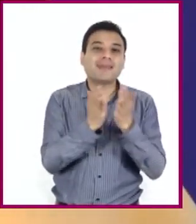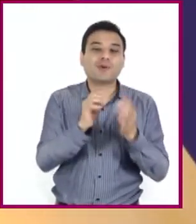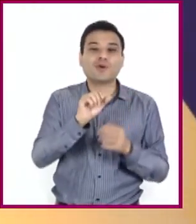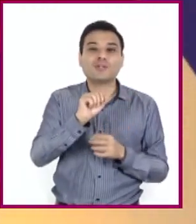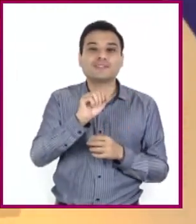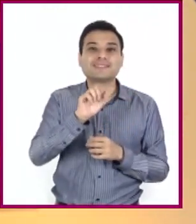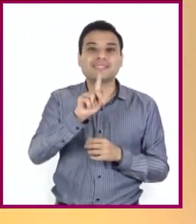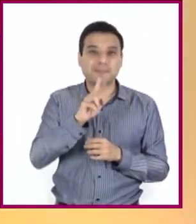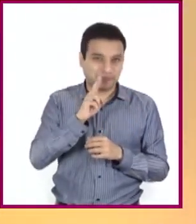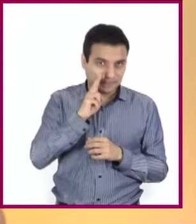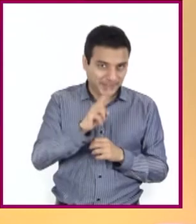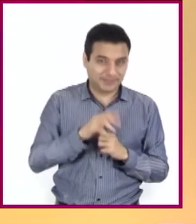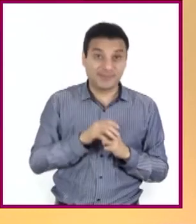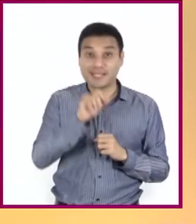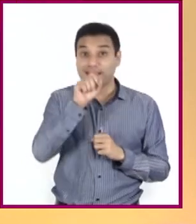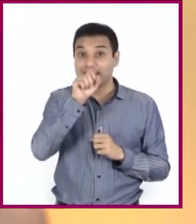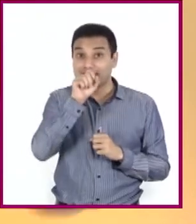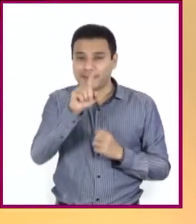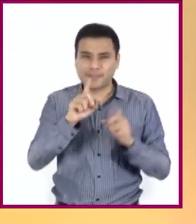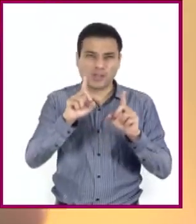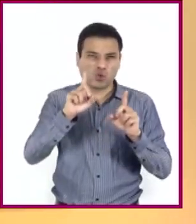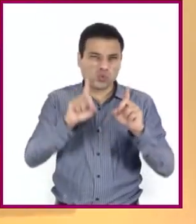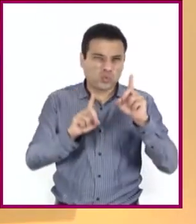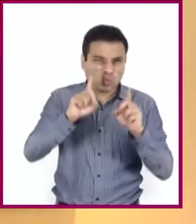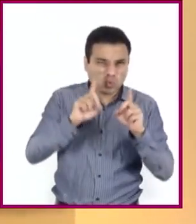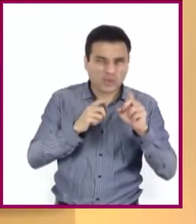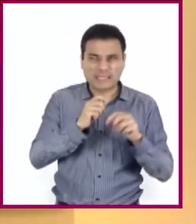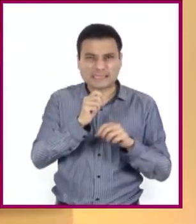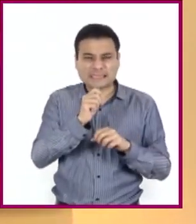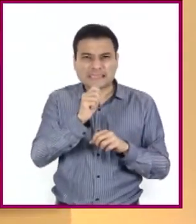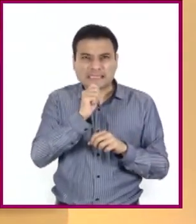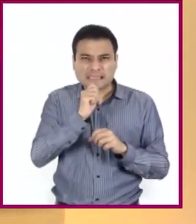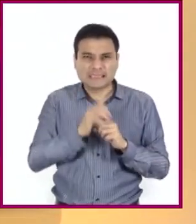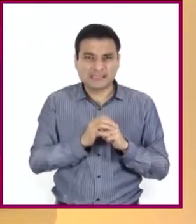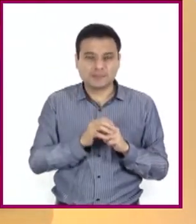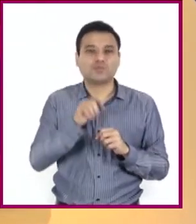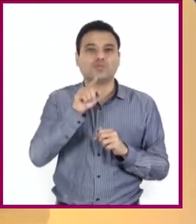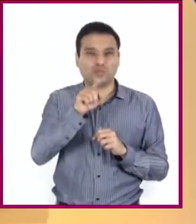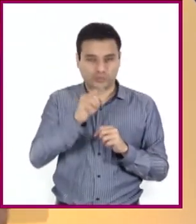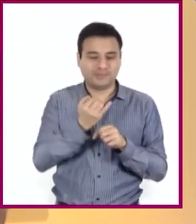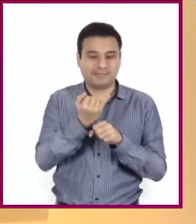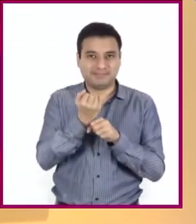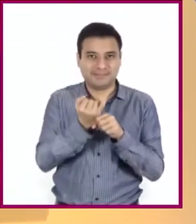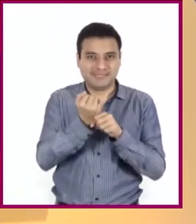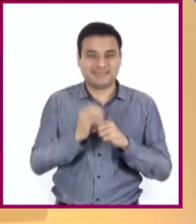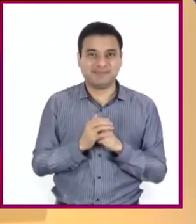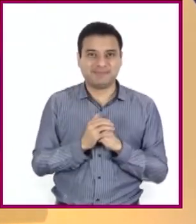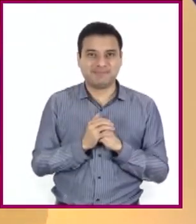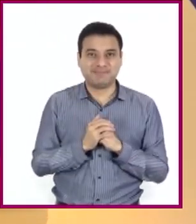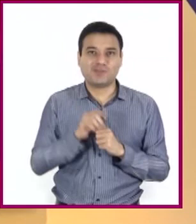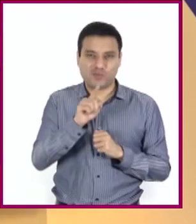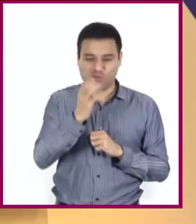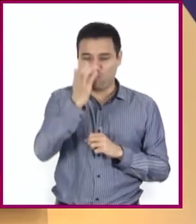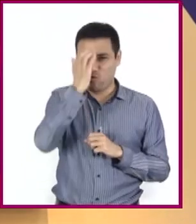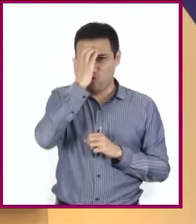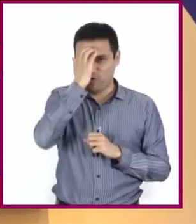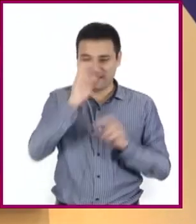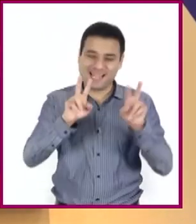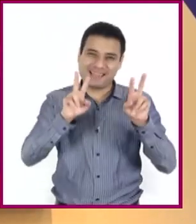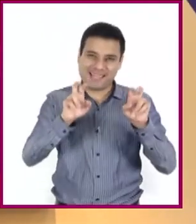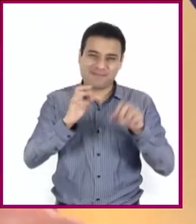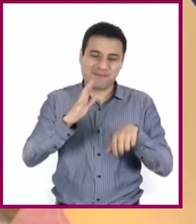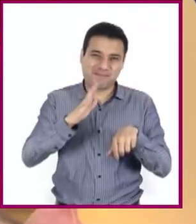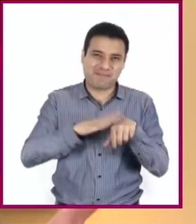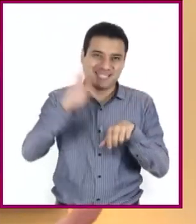como investigar y resolver las preguntas que se realizaron a lo largo de esta sesión para que puedan conocer más y resolver las dudas